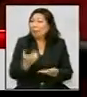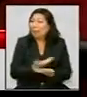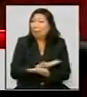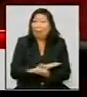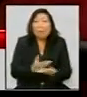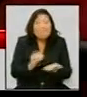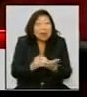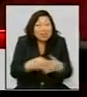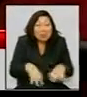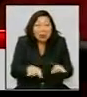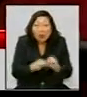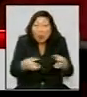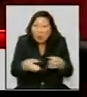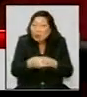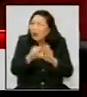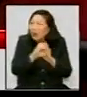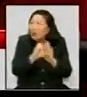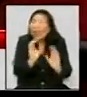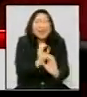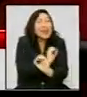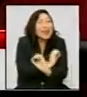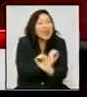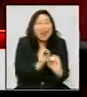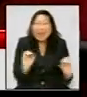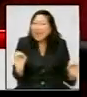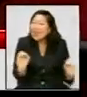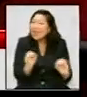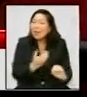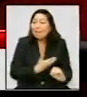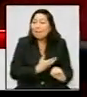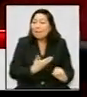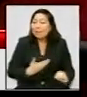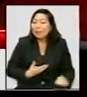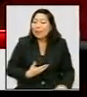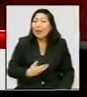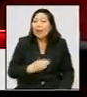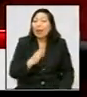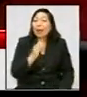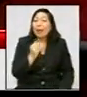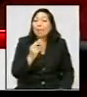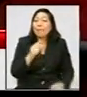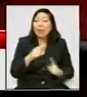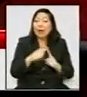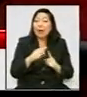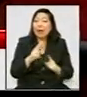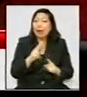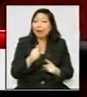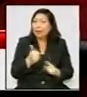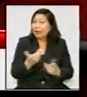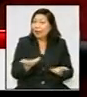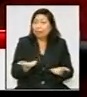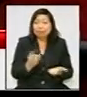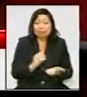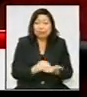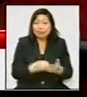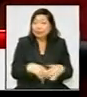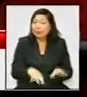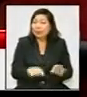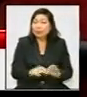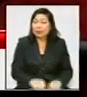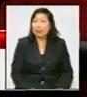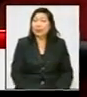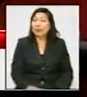sido priorizado por la Comisión de Constitución, cuya presidenta es la señora Rosa Bartra. Como tampoco se priorizó